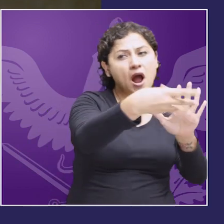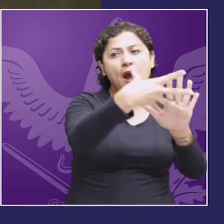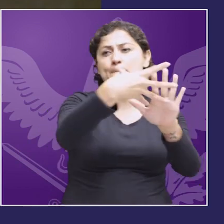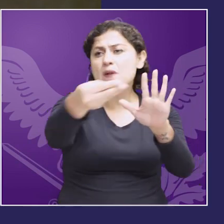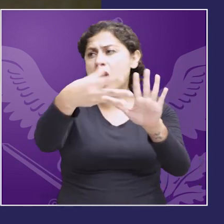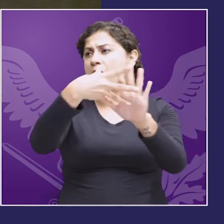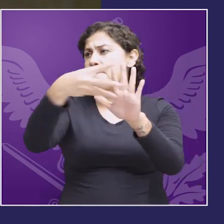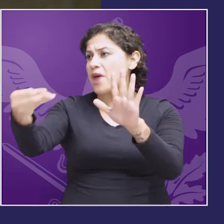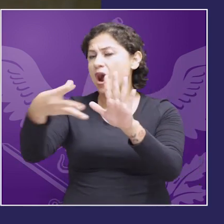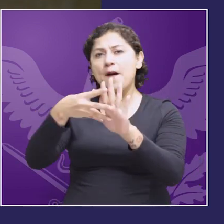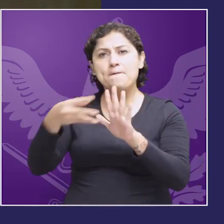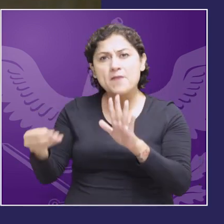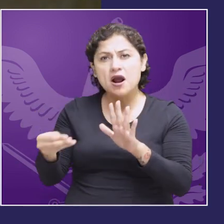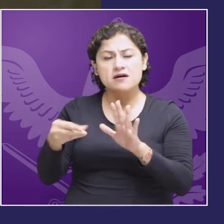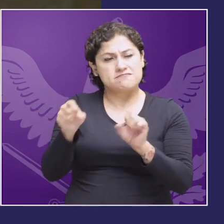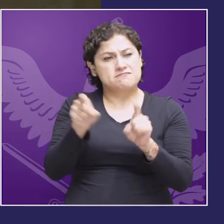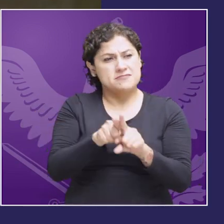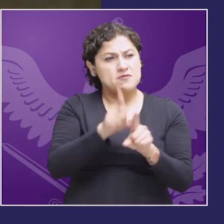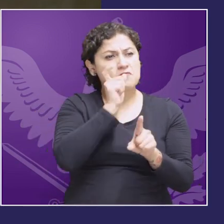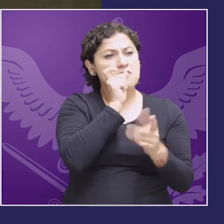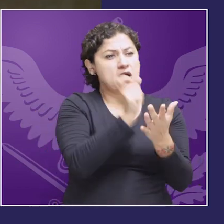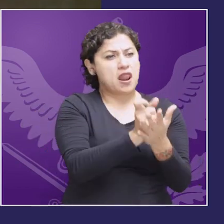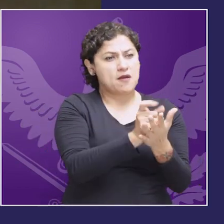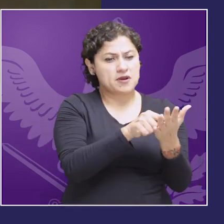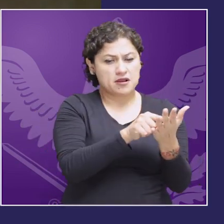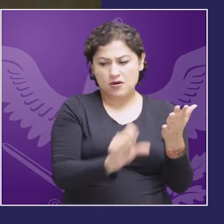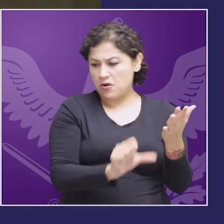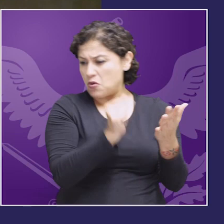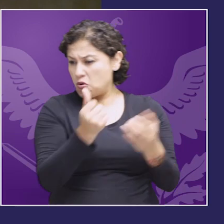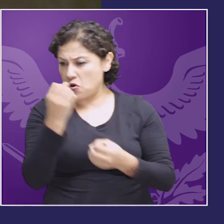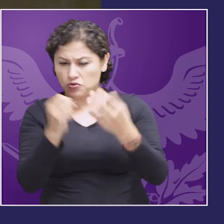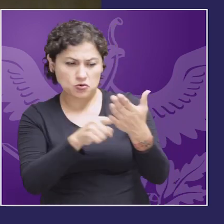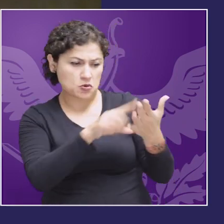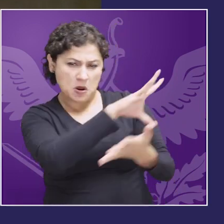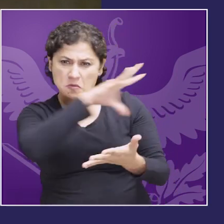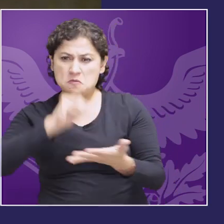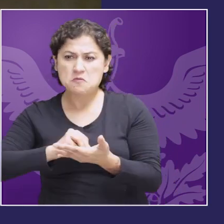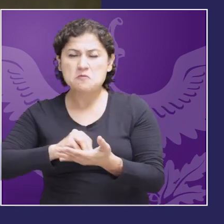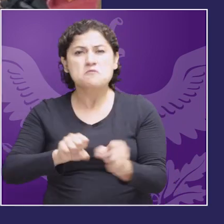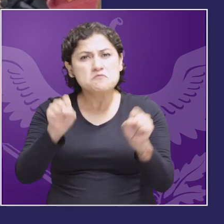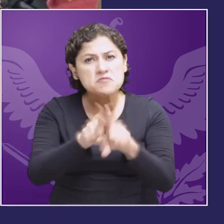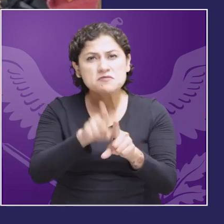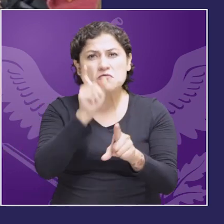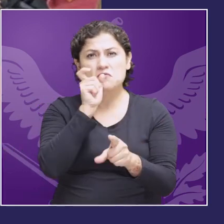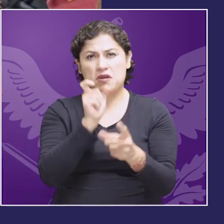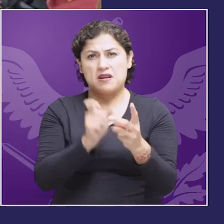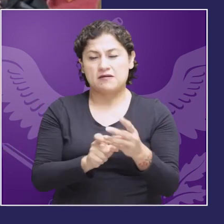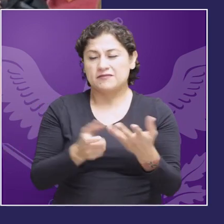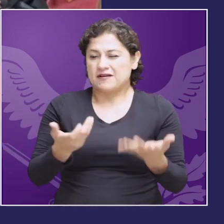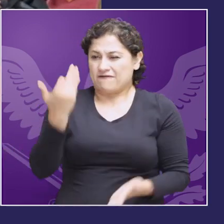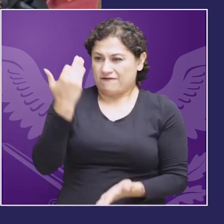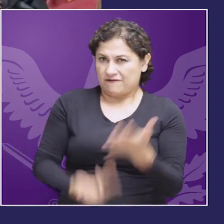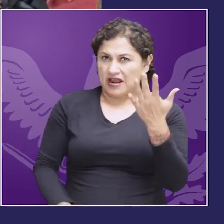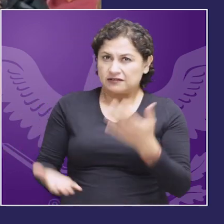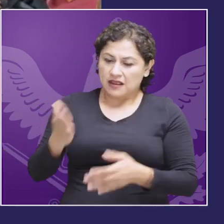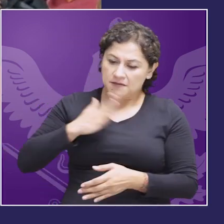empiezan simplemente a copiarse, instancia tras instancia, empiezan simplemente a traer el texto del juez inferior, y entonces